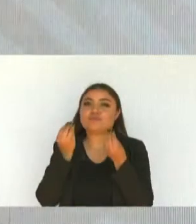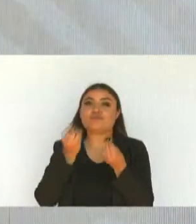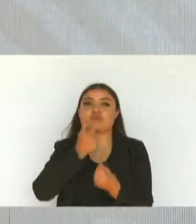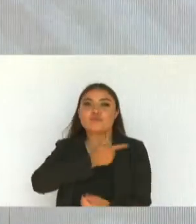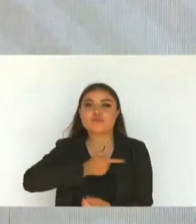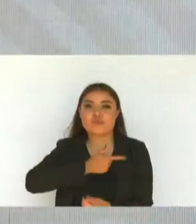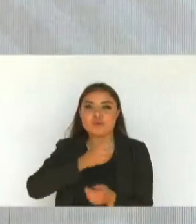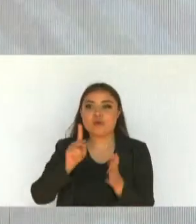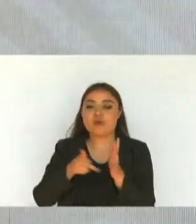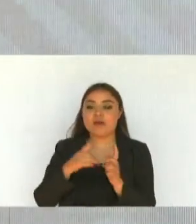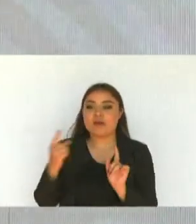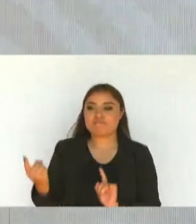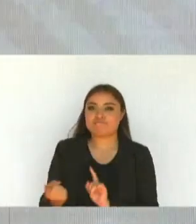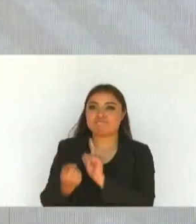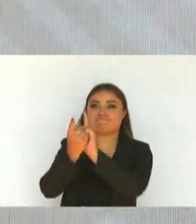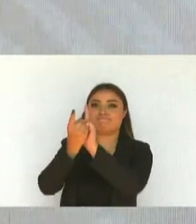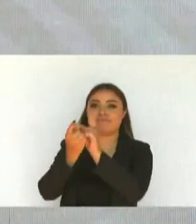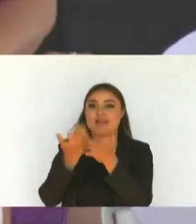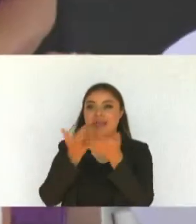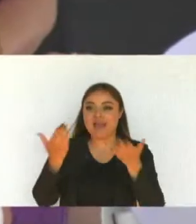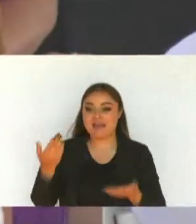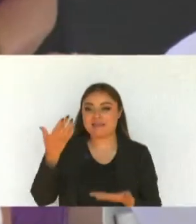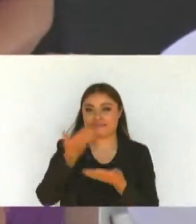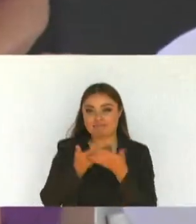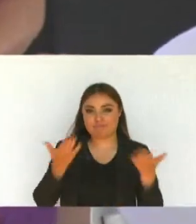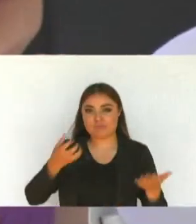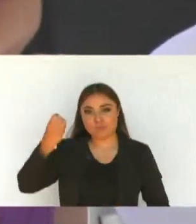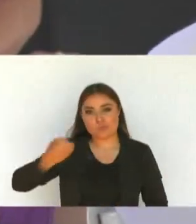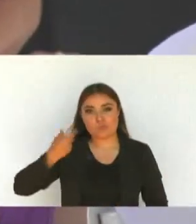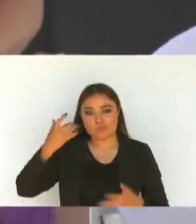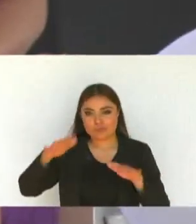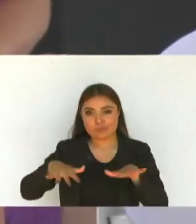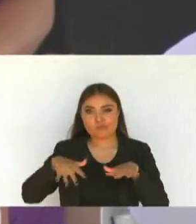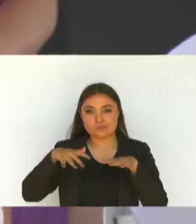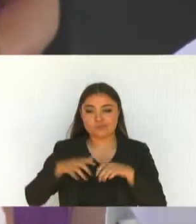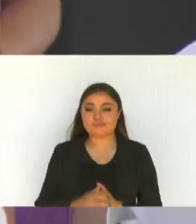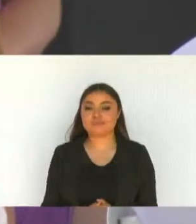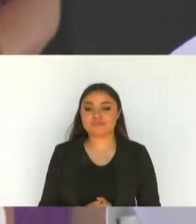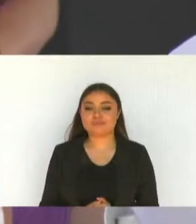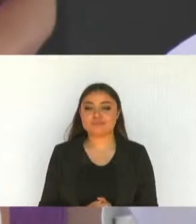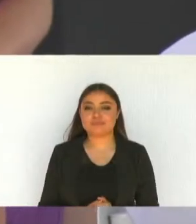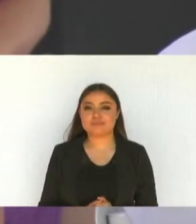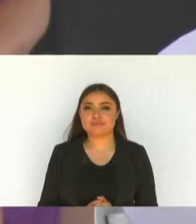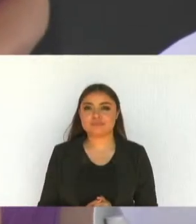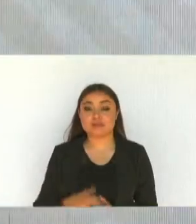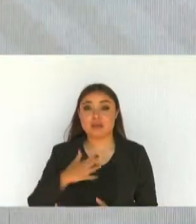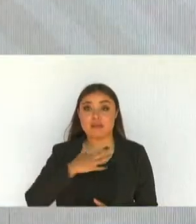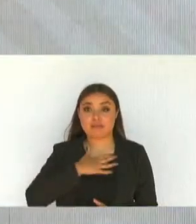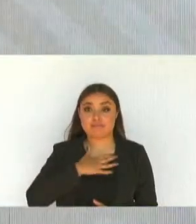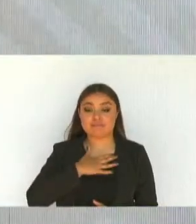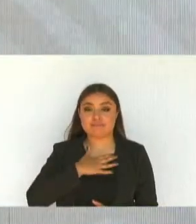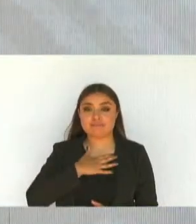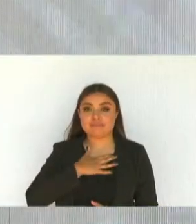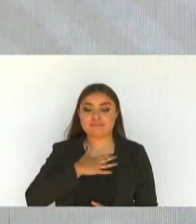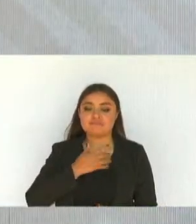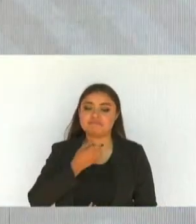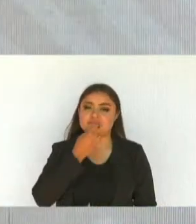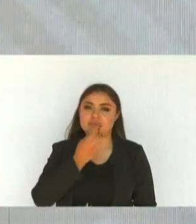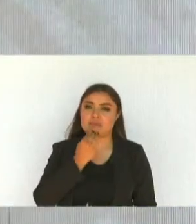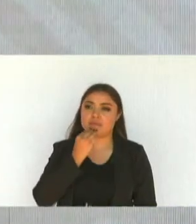encontrarnos de nueva cuenta ahora en este foro, secretaria. Quiero aprovechar para